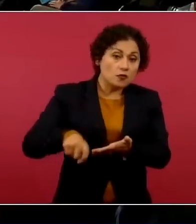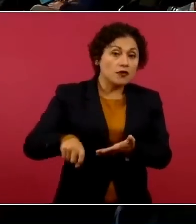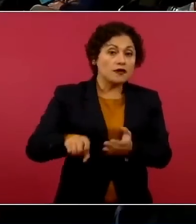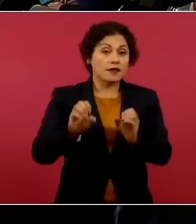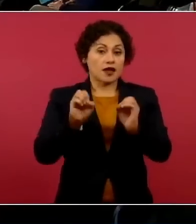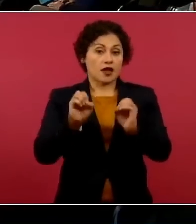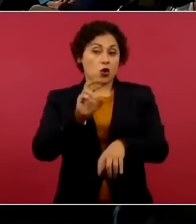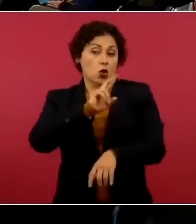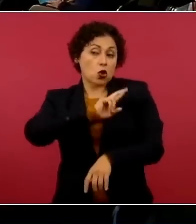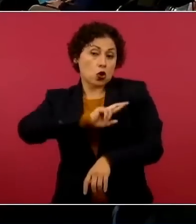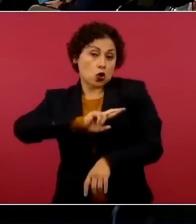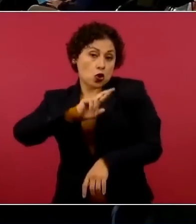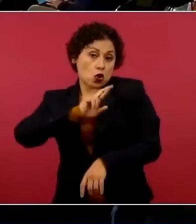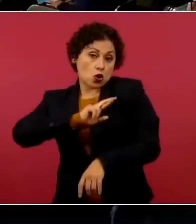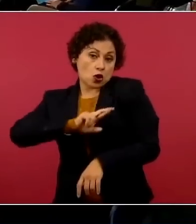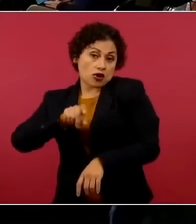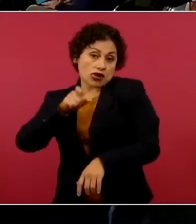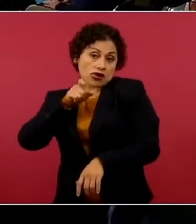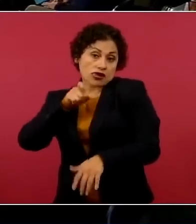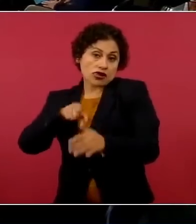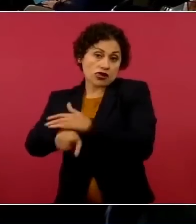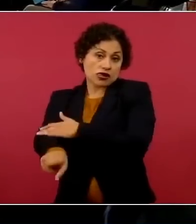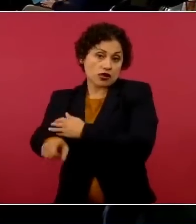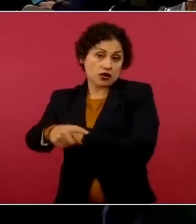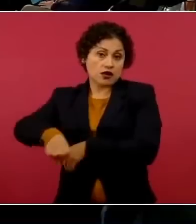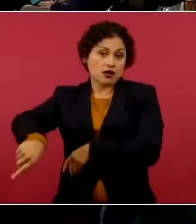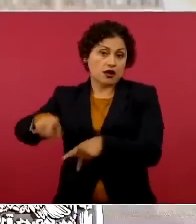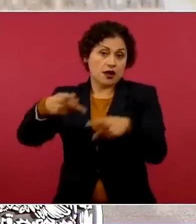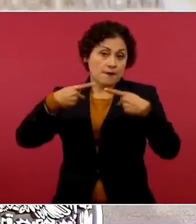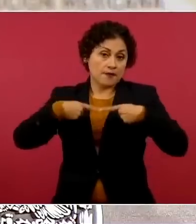a periodistas o escritores